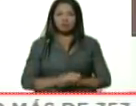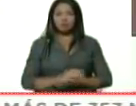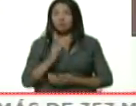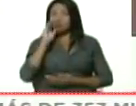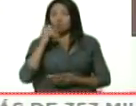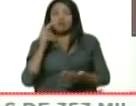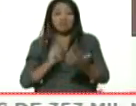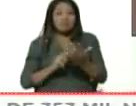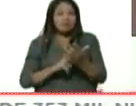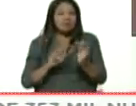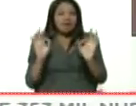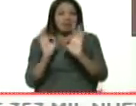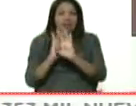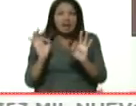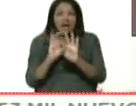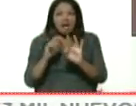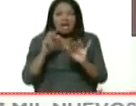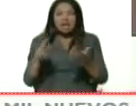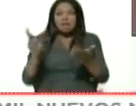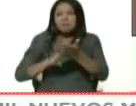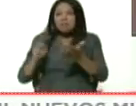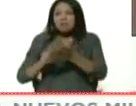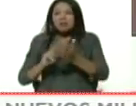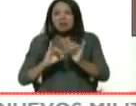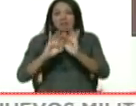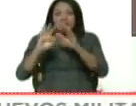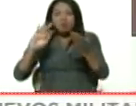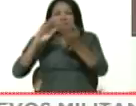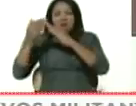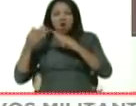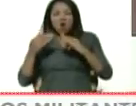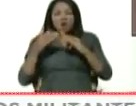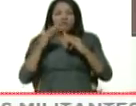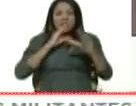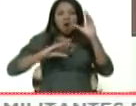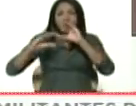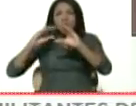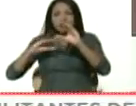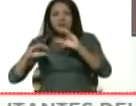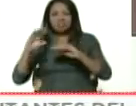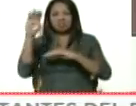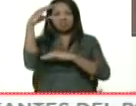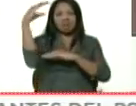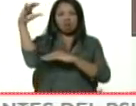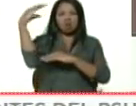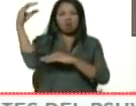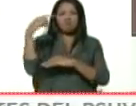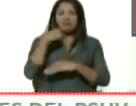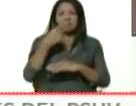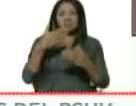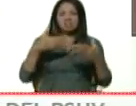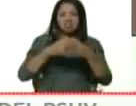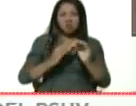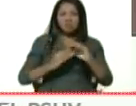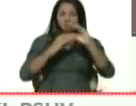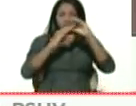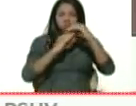realidad que repite todos los días en los medios de comunicación de Colombia, en manos de la oligarquía.